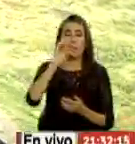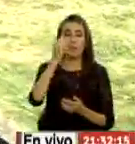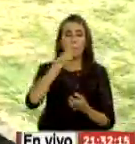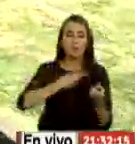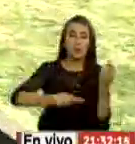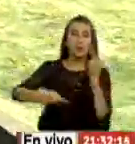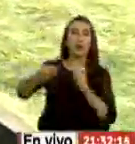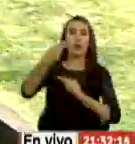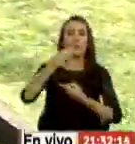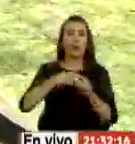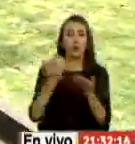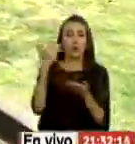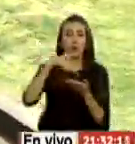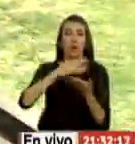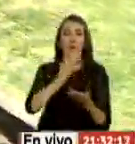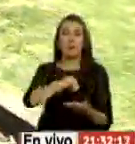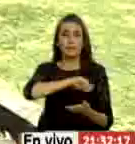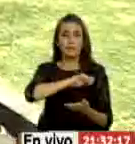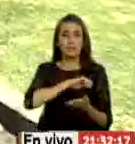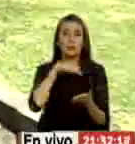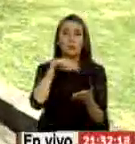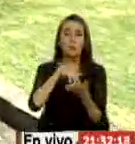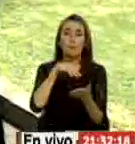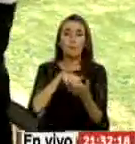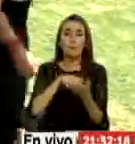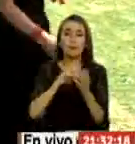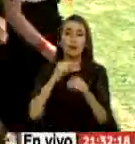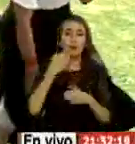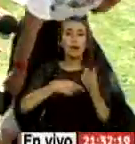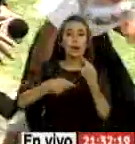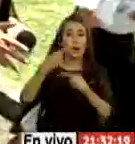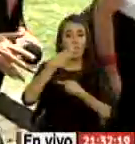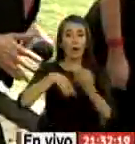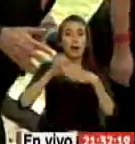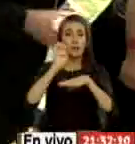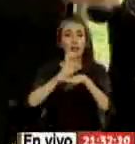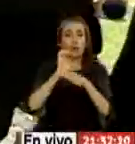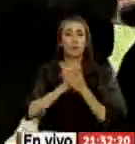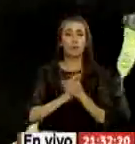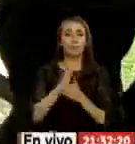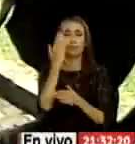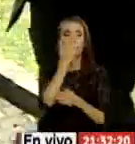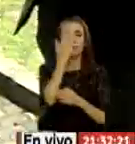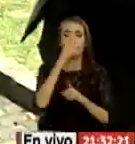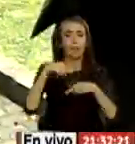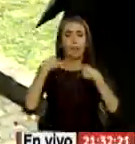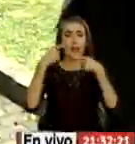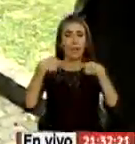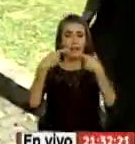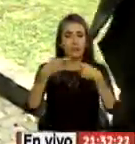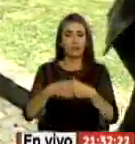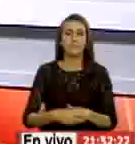para retomar su trabajo y sus estudios con el anhelo de su pronto retorno al Ecuador. Rommel Garzón, Telediario.